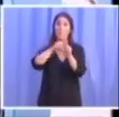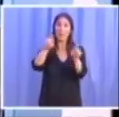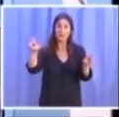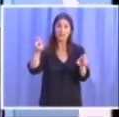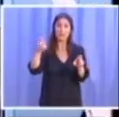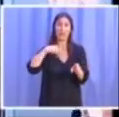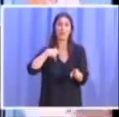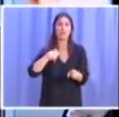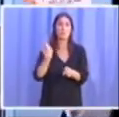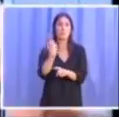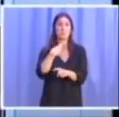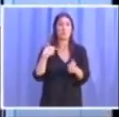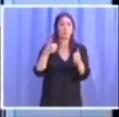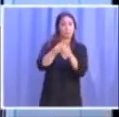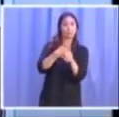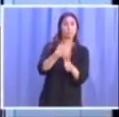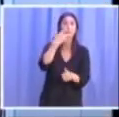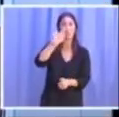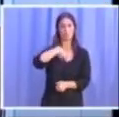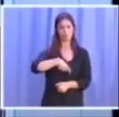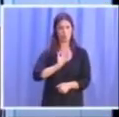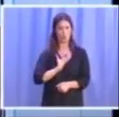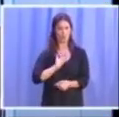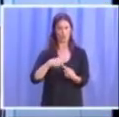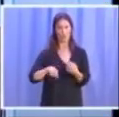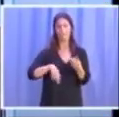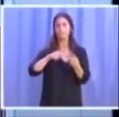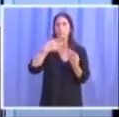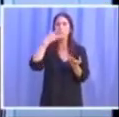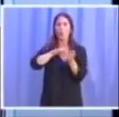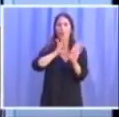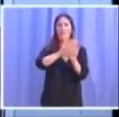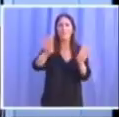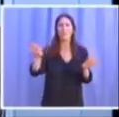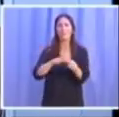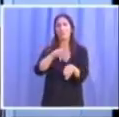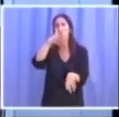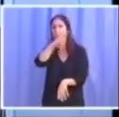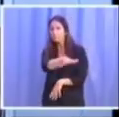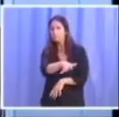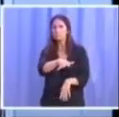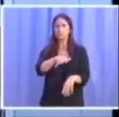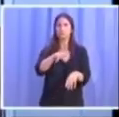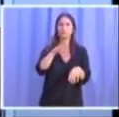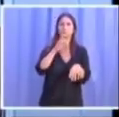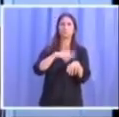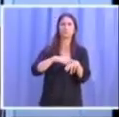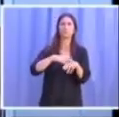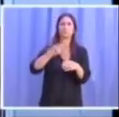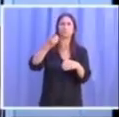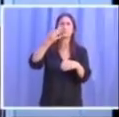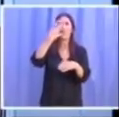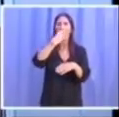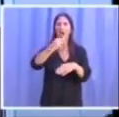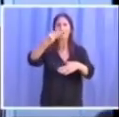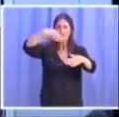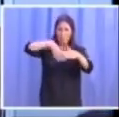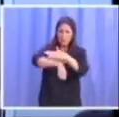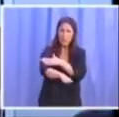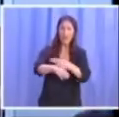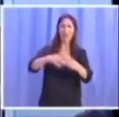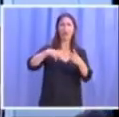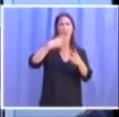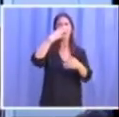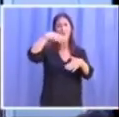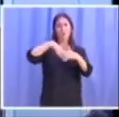que se planta a su lado es su alcalde. Cuando hay unos vecinos que están demandando el que se soterren las vías del AVE, cuando hay